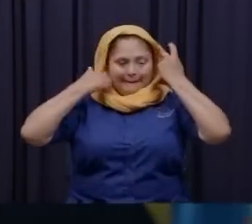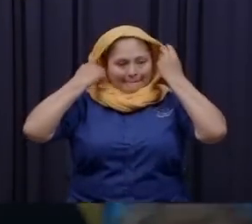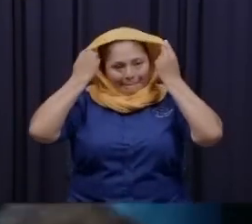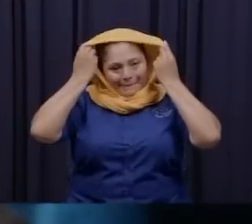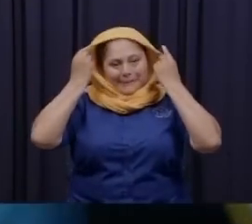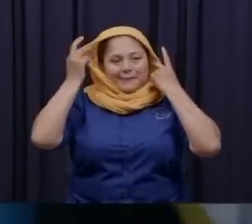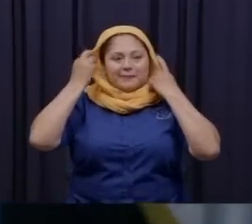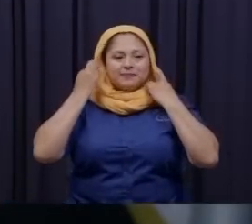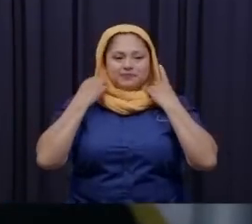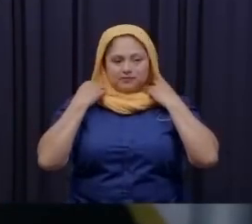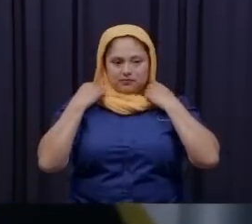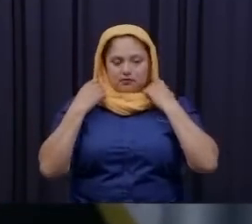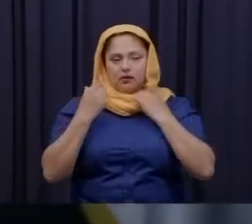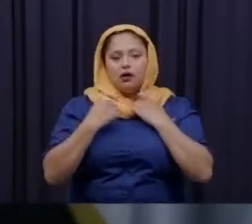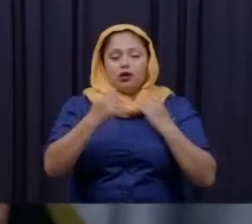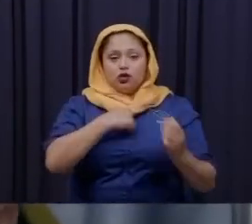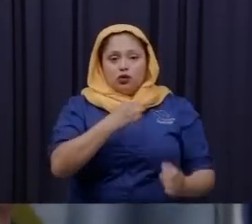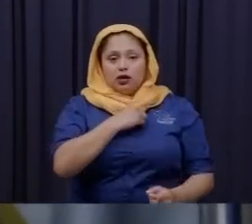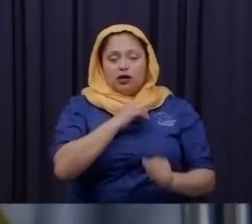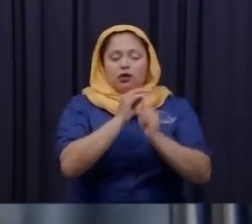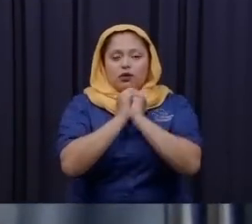nombre de Jesús.